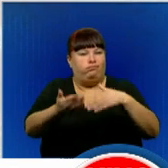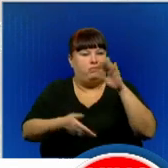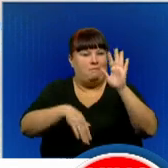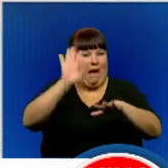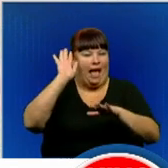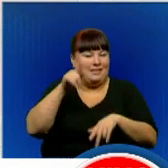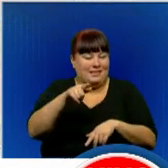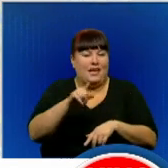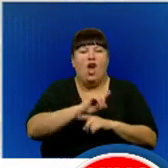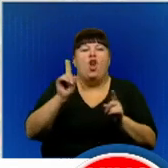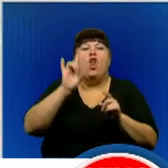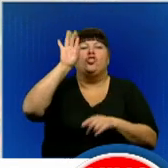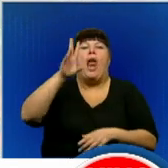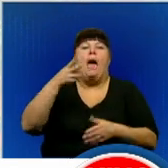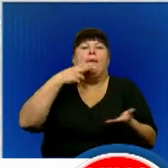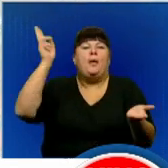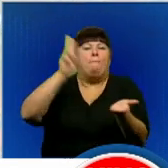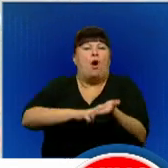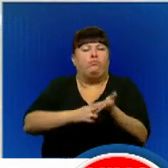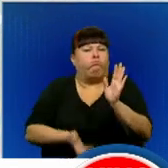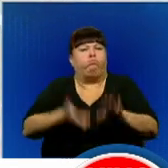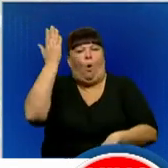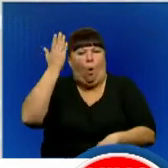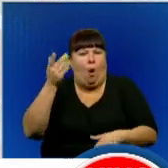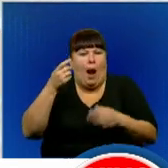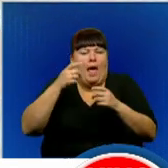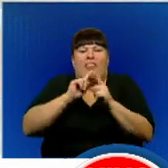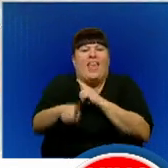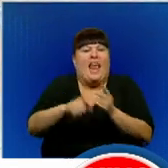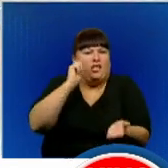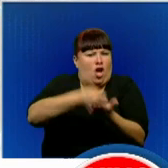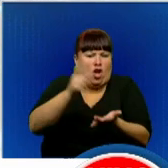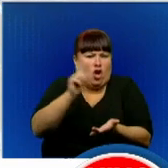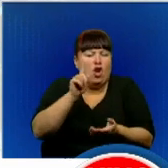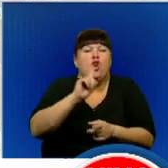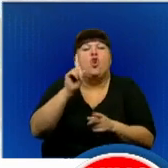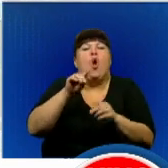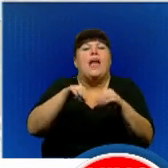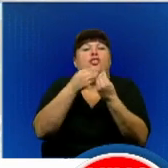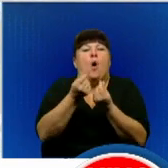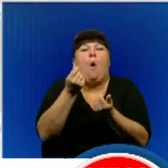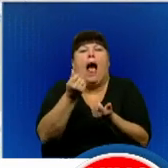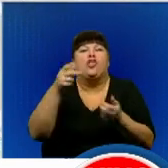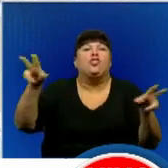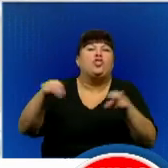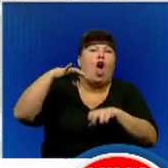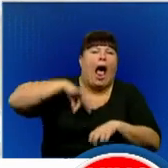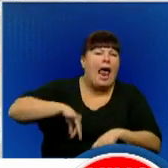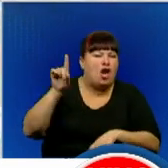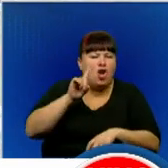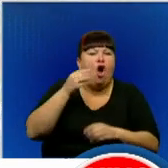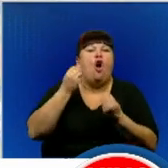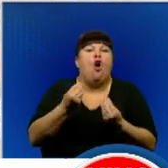y no limitarlo con una alta carga de impuestos inicial no es un tema de montos nominales de ganancias sino